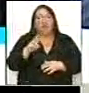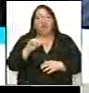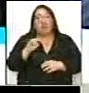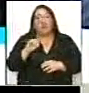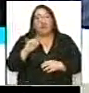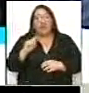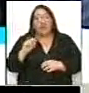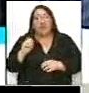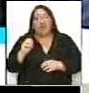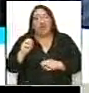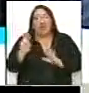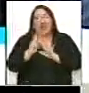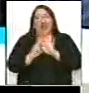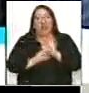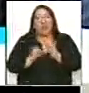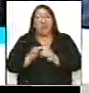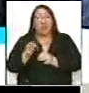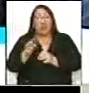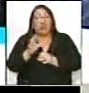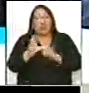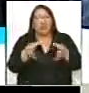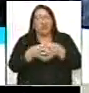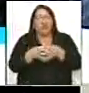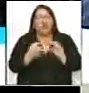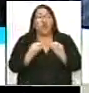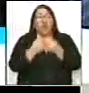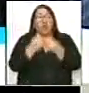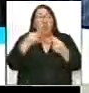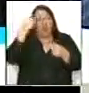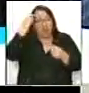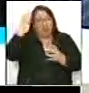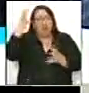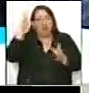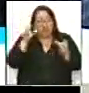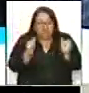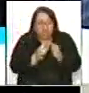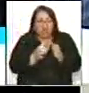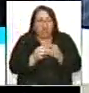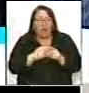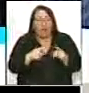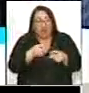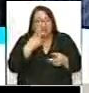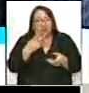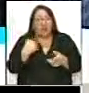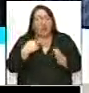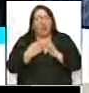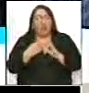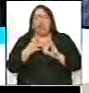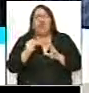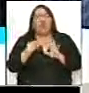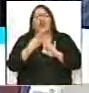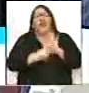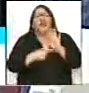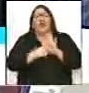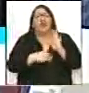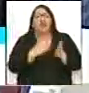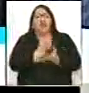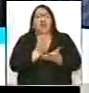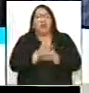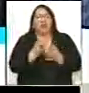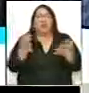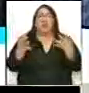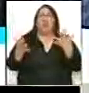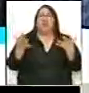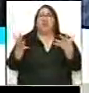a la mañana pasar a prescindir y a ponerles una muralla donde no sé si los resultados van a ser que a la fuerza se